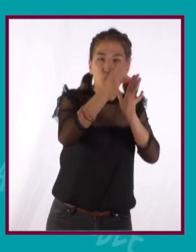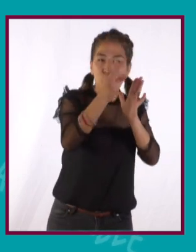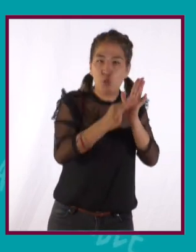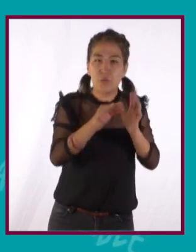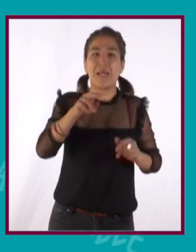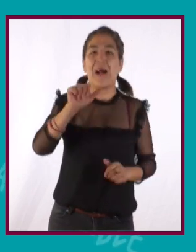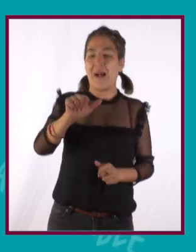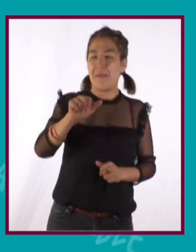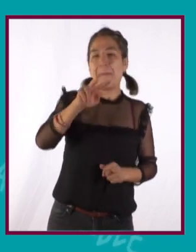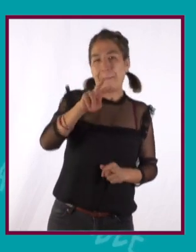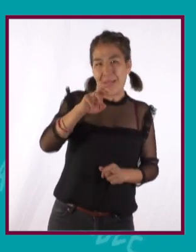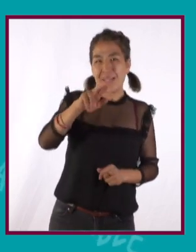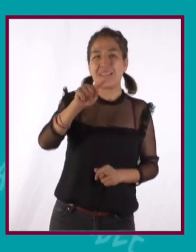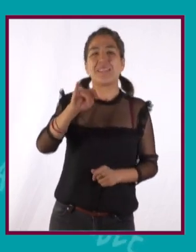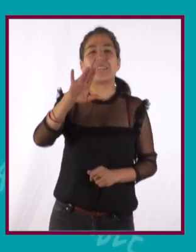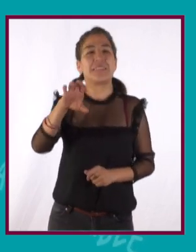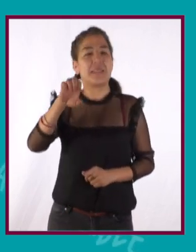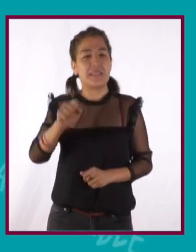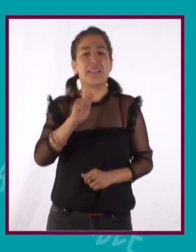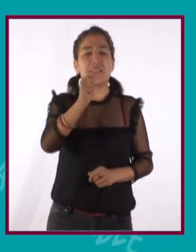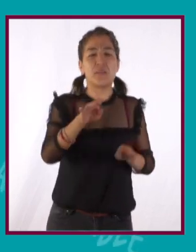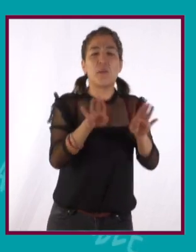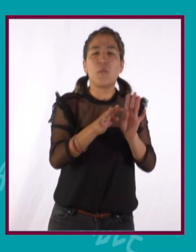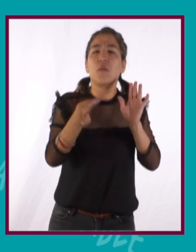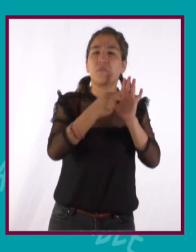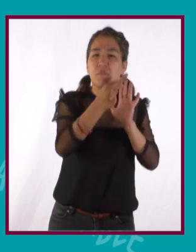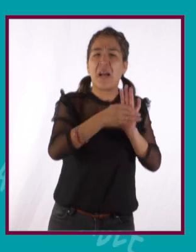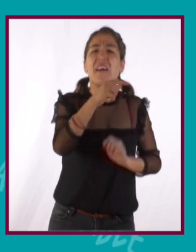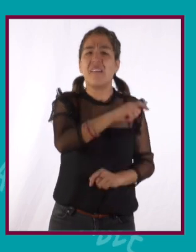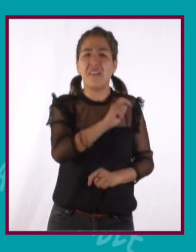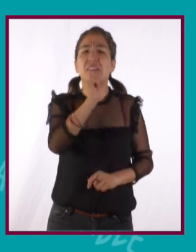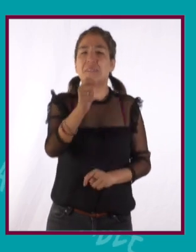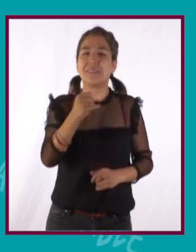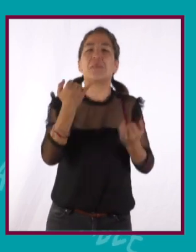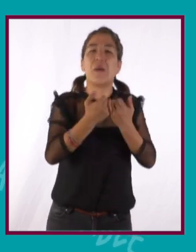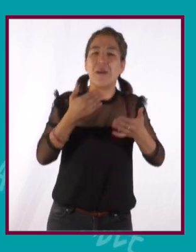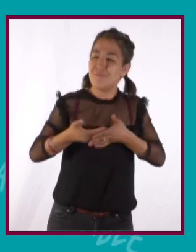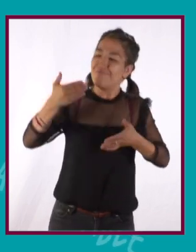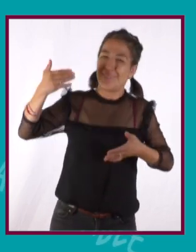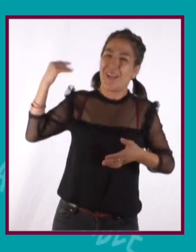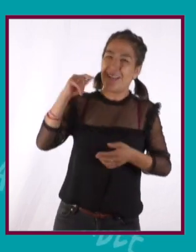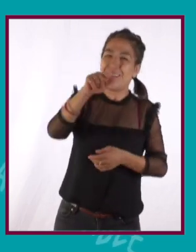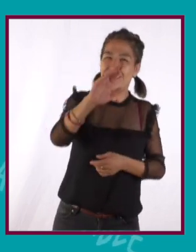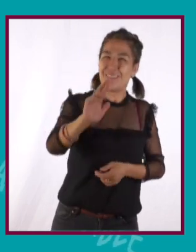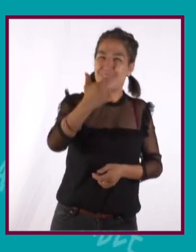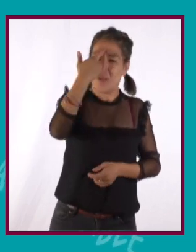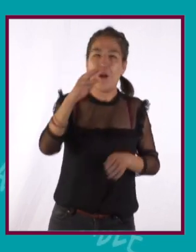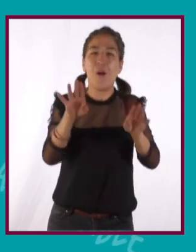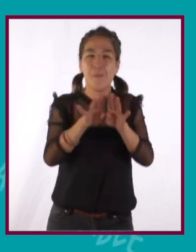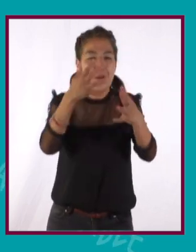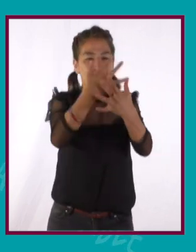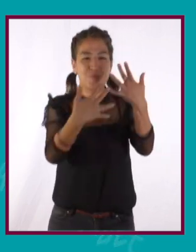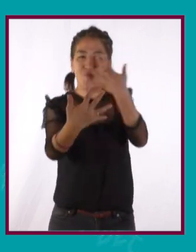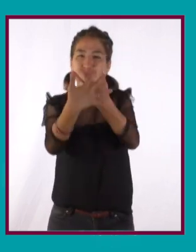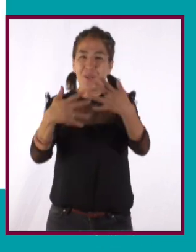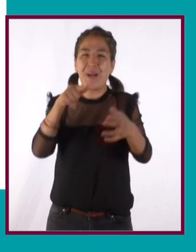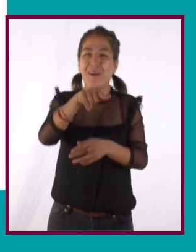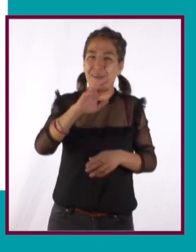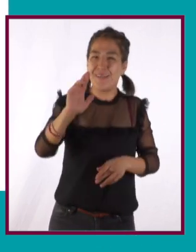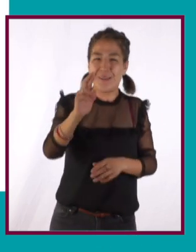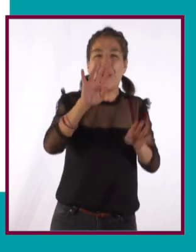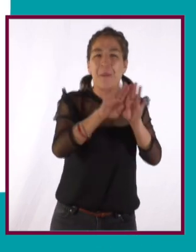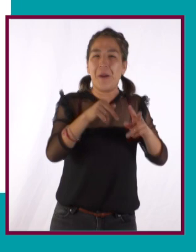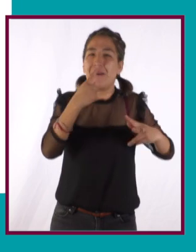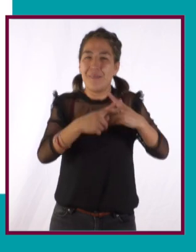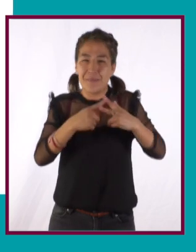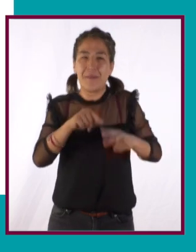nodos o vértices y de aristas o enlaces. Estos mismos conceptos los revisamos en nuestro episodio de redes. En el de